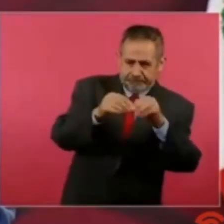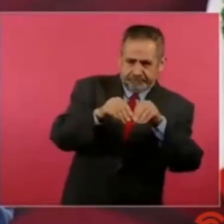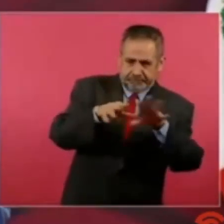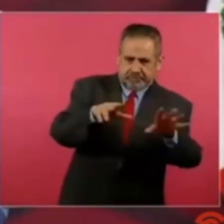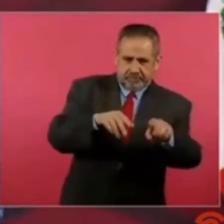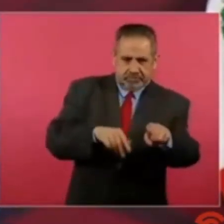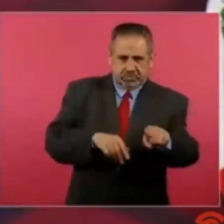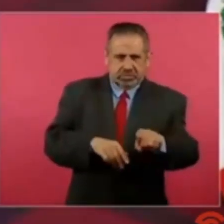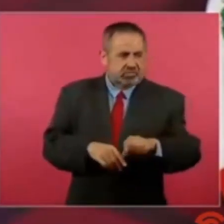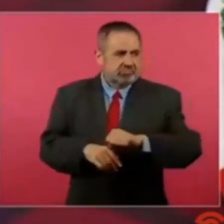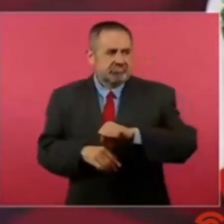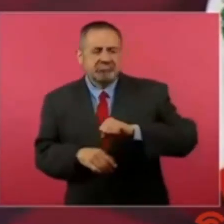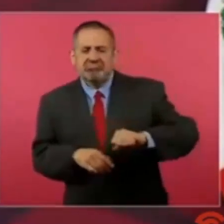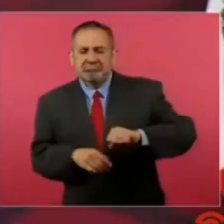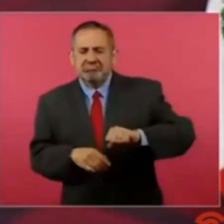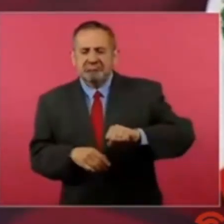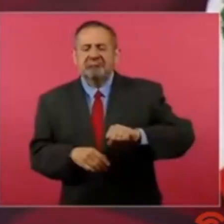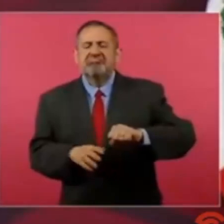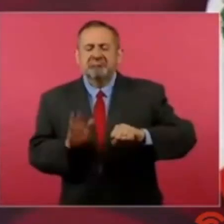ya